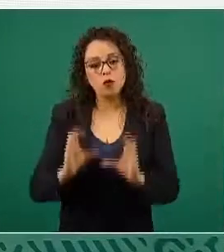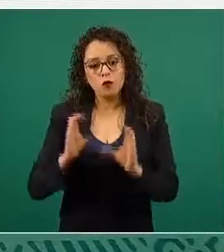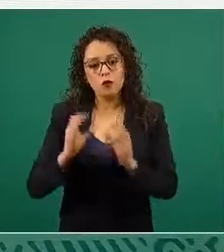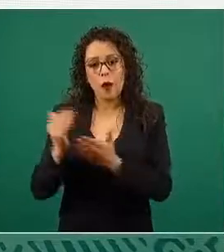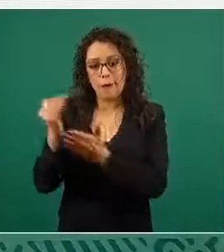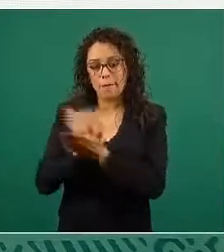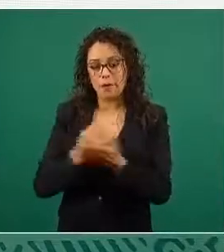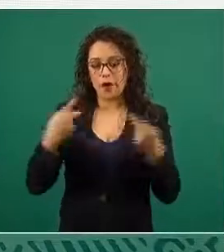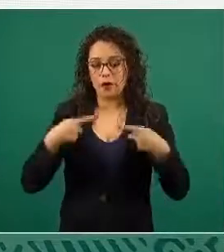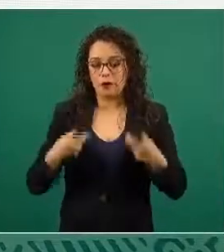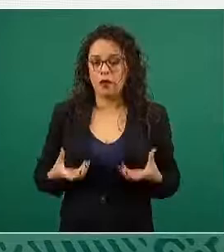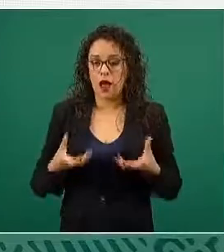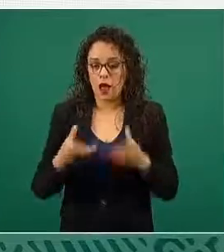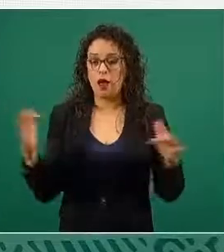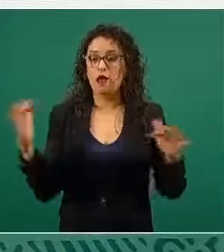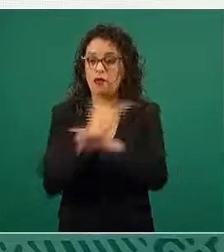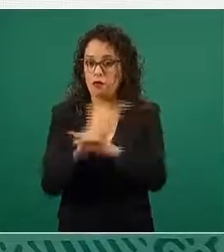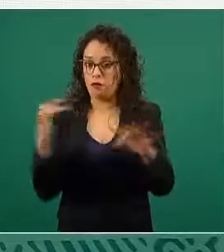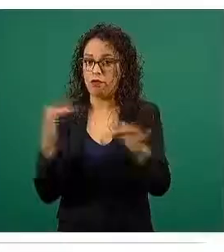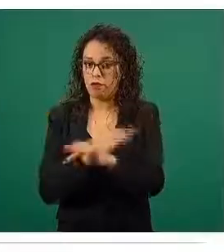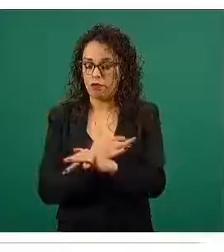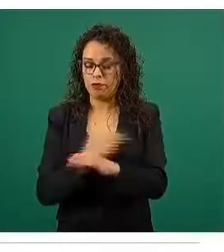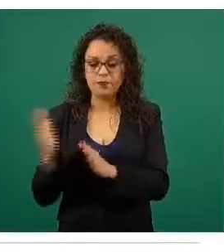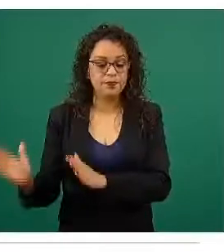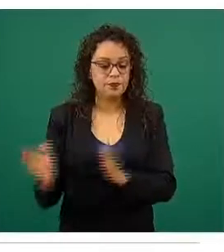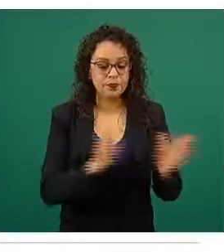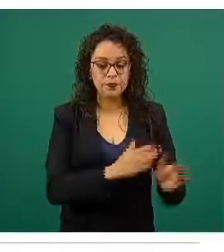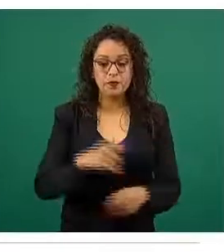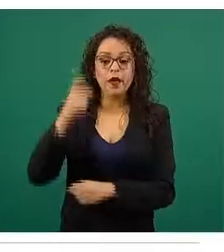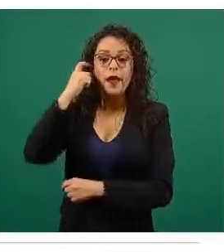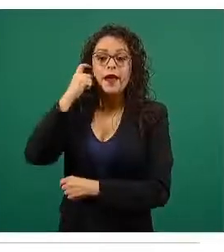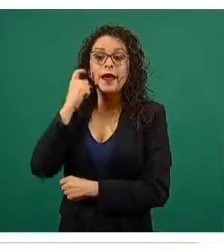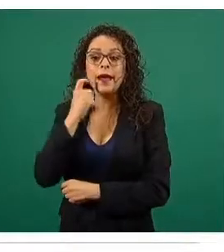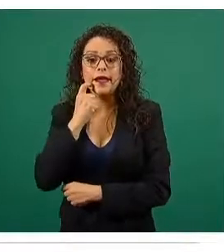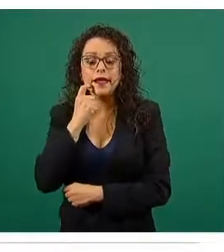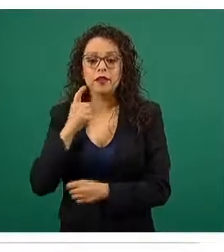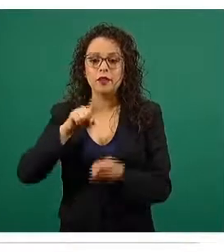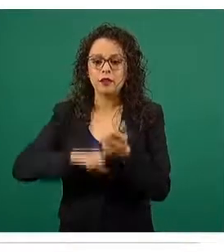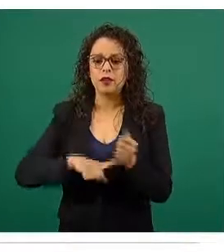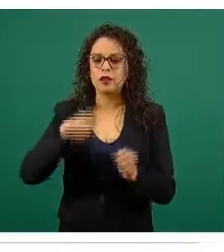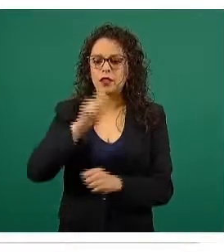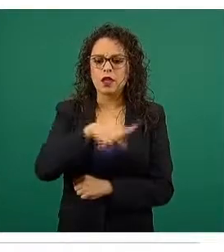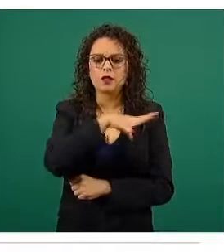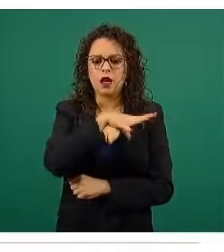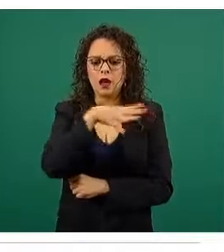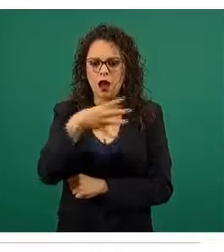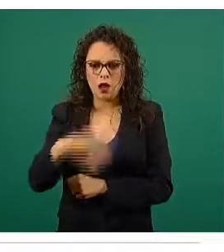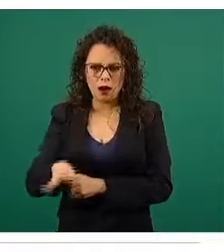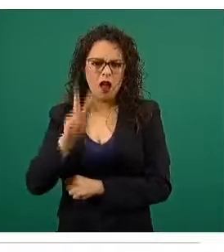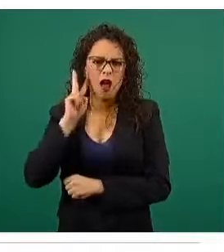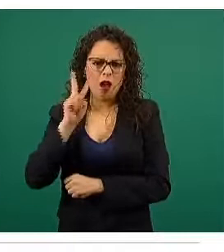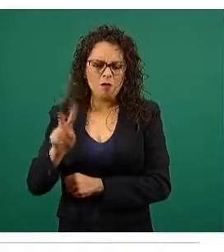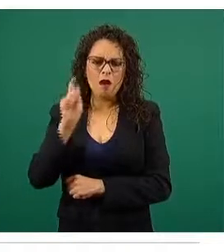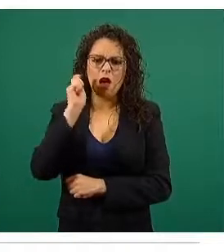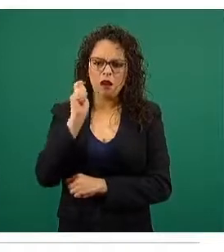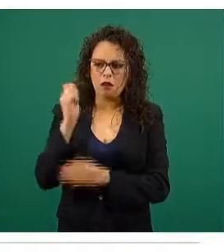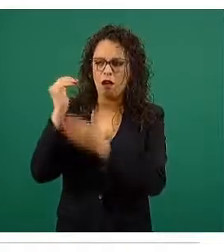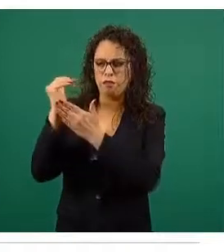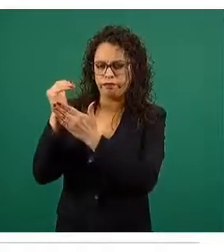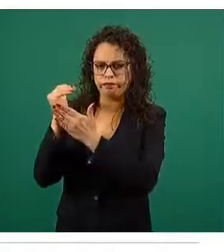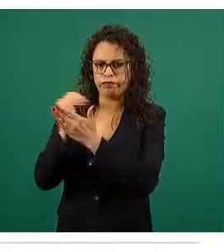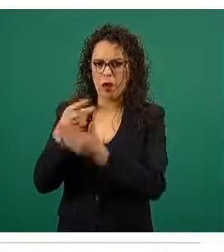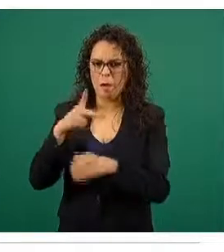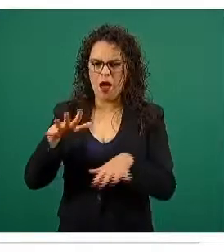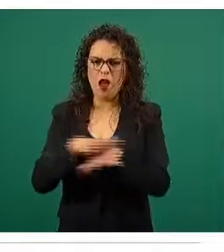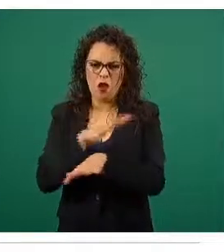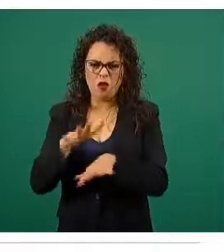espacio público. La siguiente. Guerrero va con una tendencia general de descenso, con importantes variaciones y